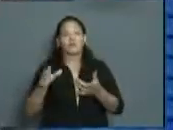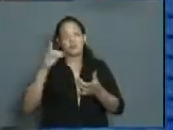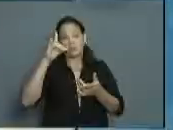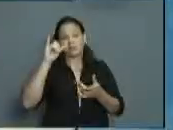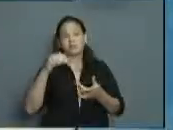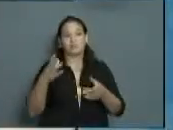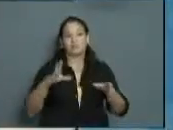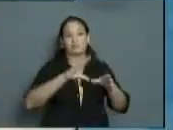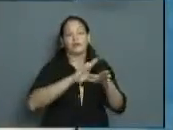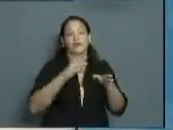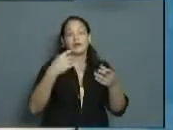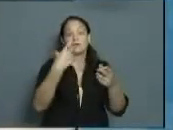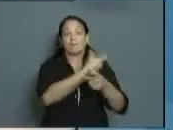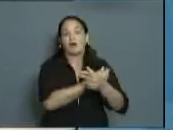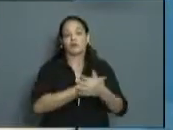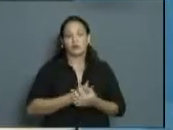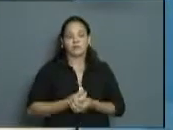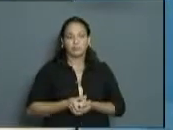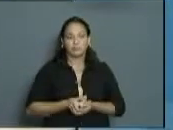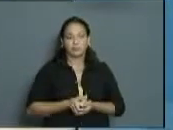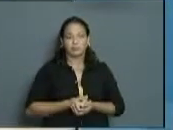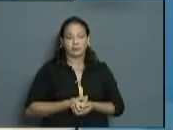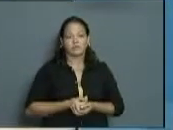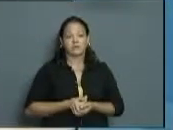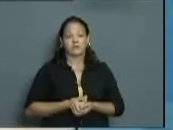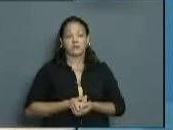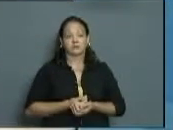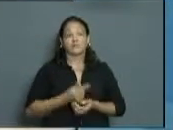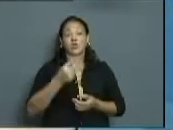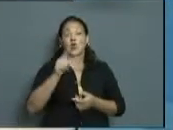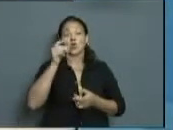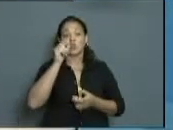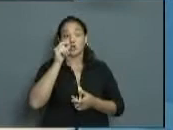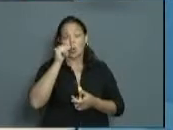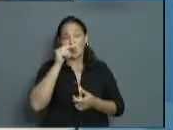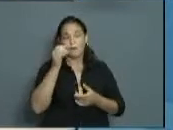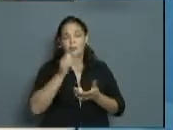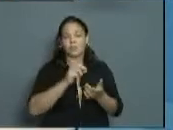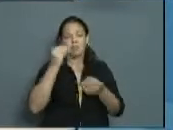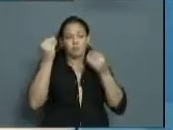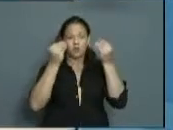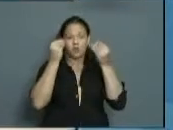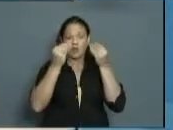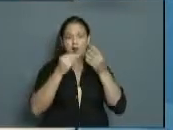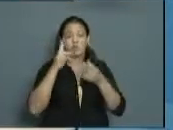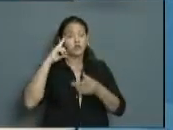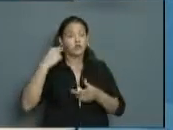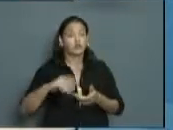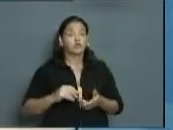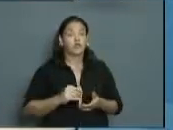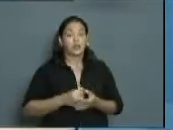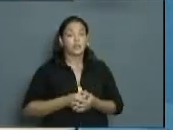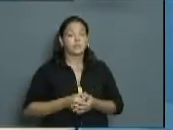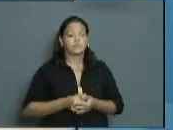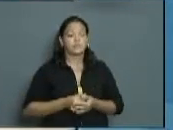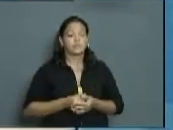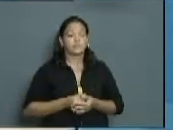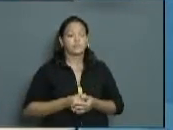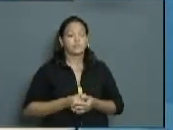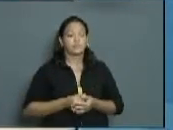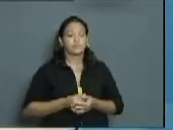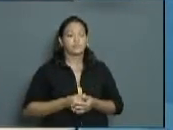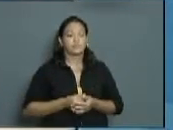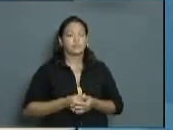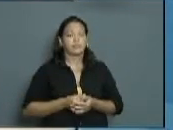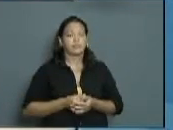vacunó. Bueno, también otra de las inquietudes por acá, el amigo Luis Alberto Verdesia tiene preocupación, no sé si la doctora tenga la información, acerca